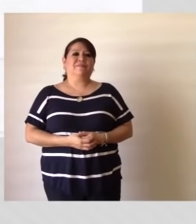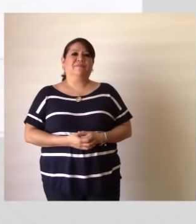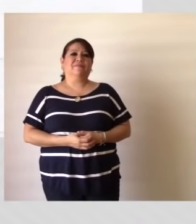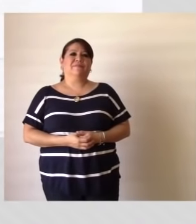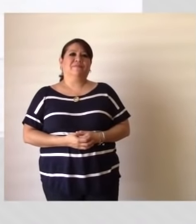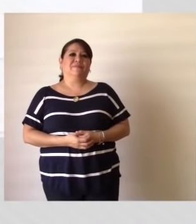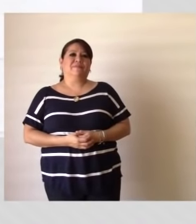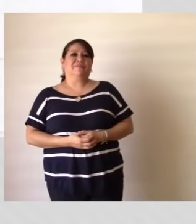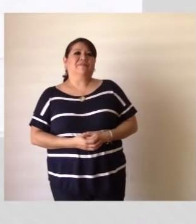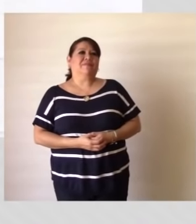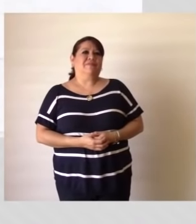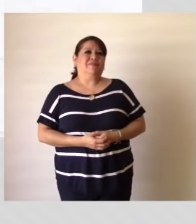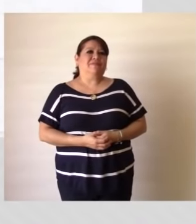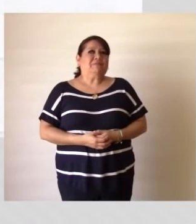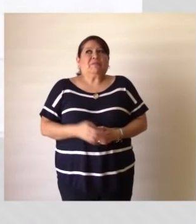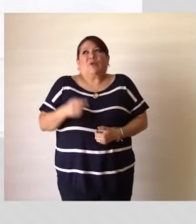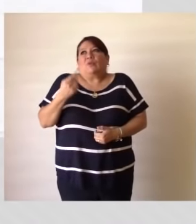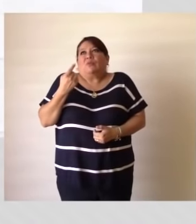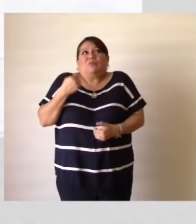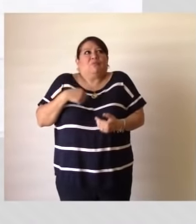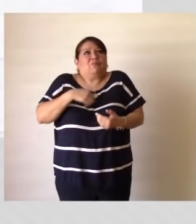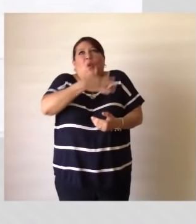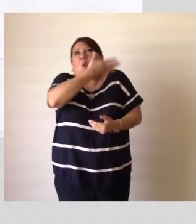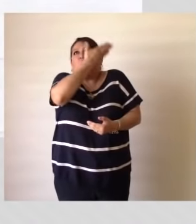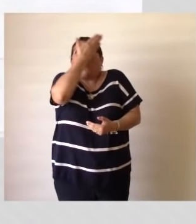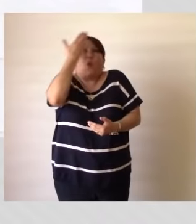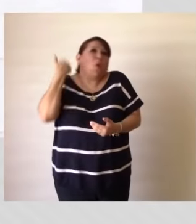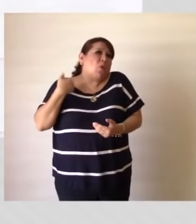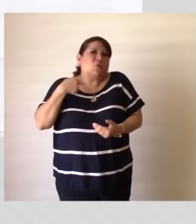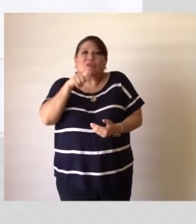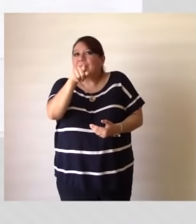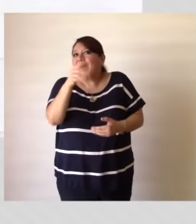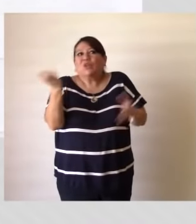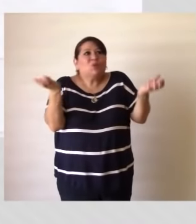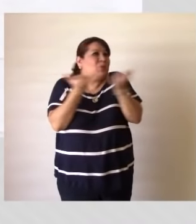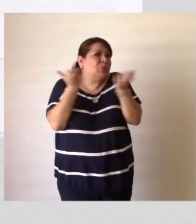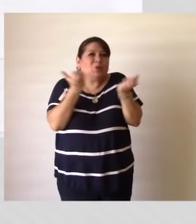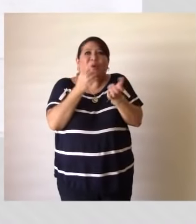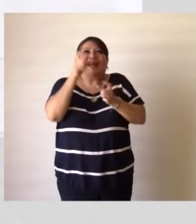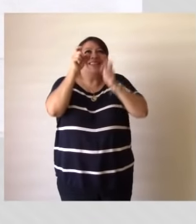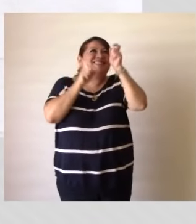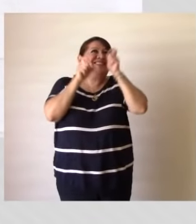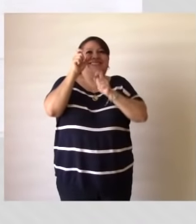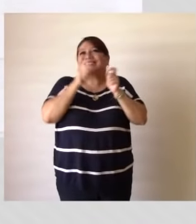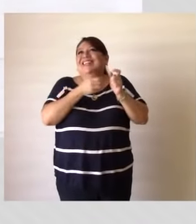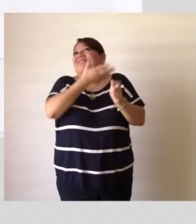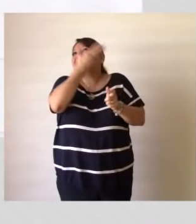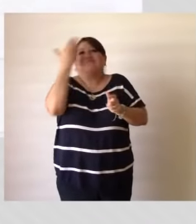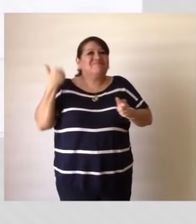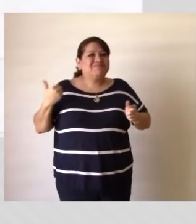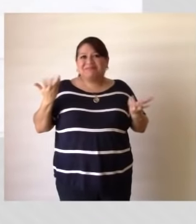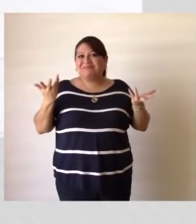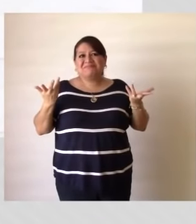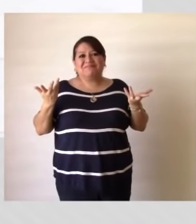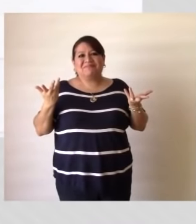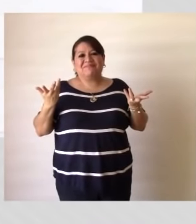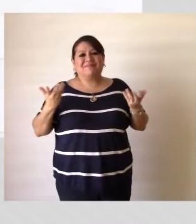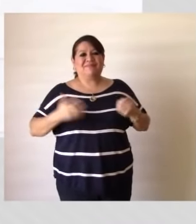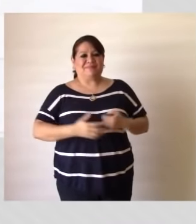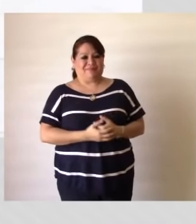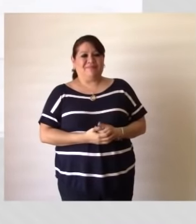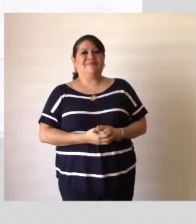está tan arraigado en nosotros que ni siquiera nos damos cuenta que estamos teniendo ese